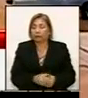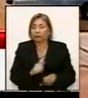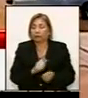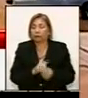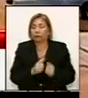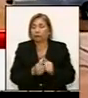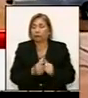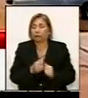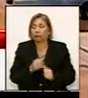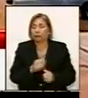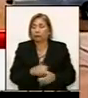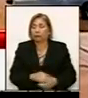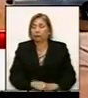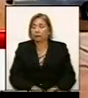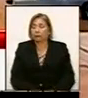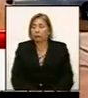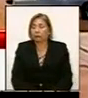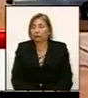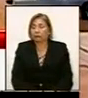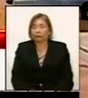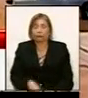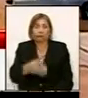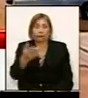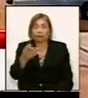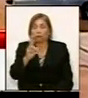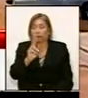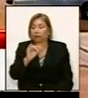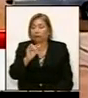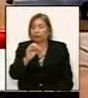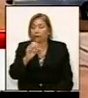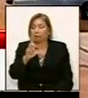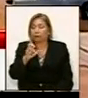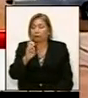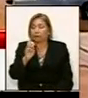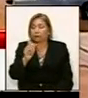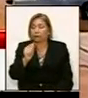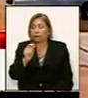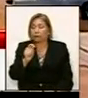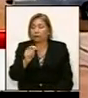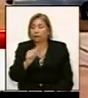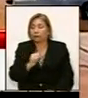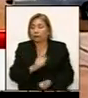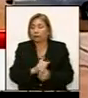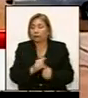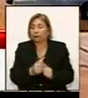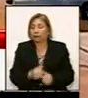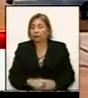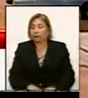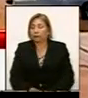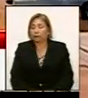voto. Señor Violeta, ha cambiado su voto, ¿no es cierto? Ok, estamos volviendo a computar.